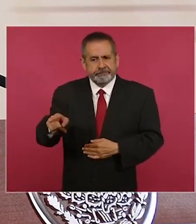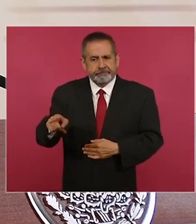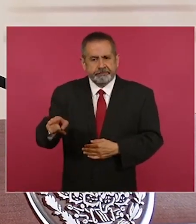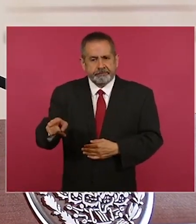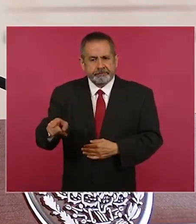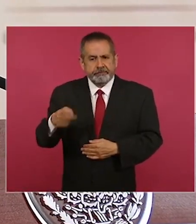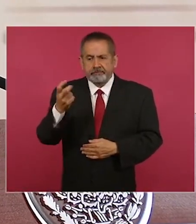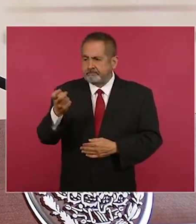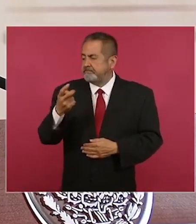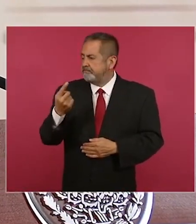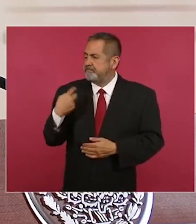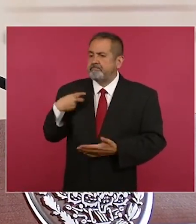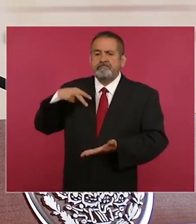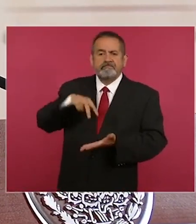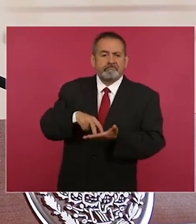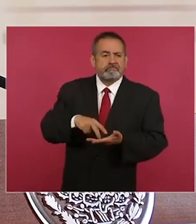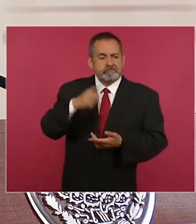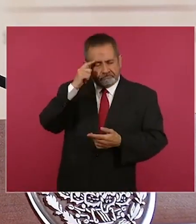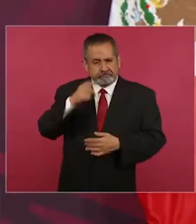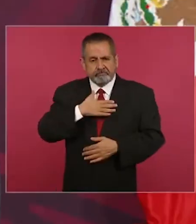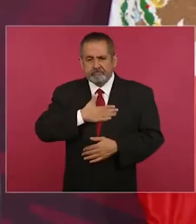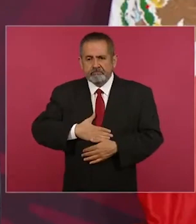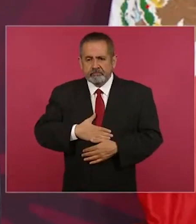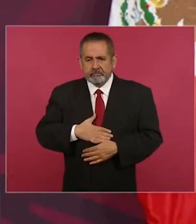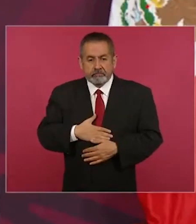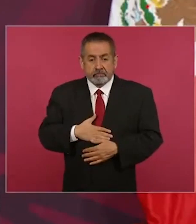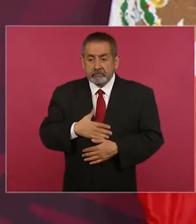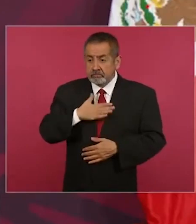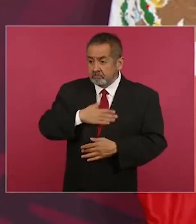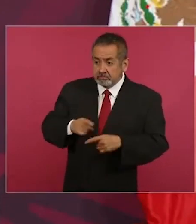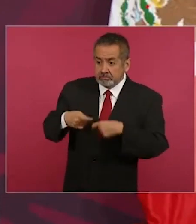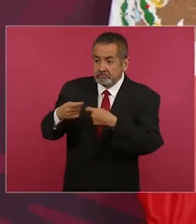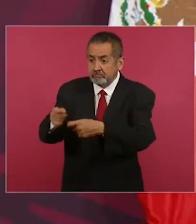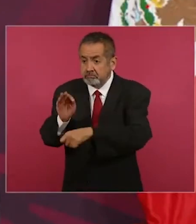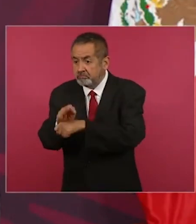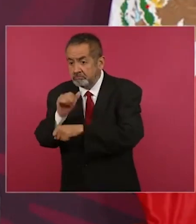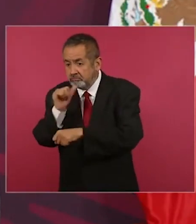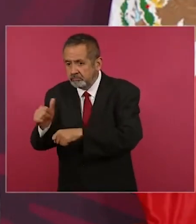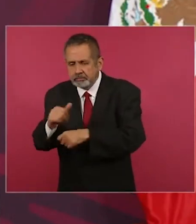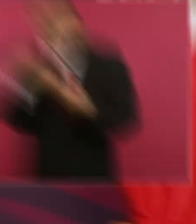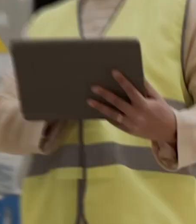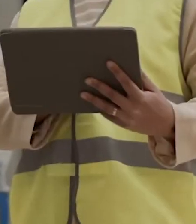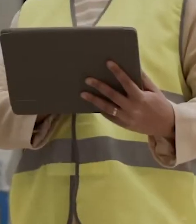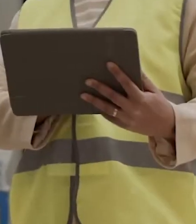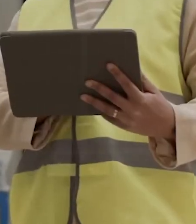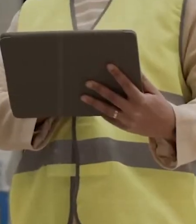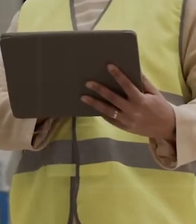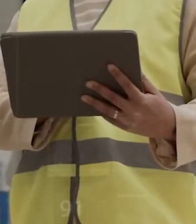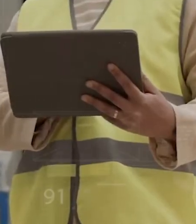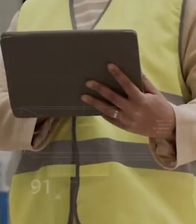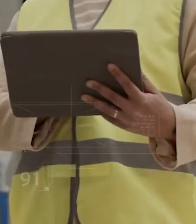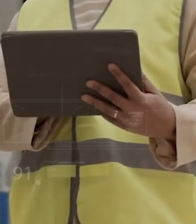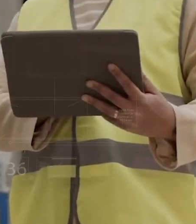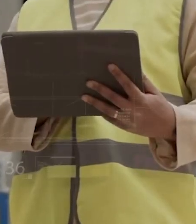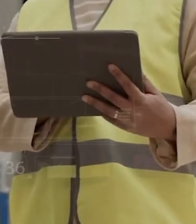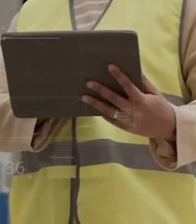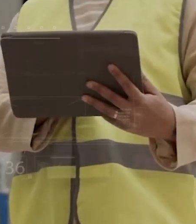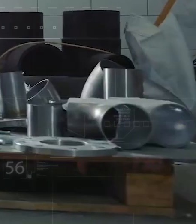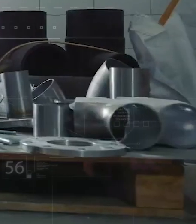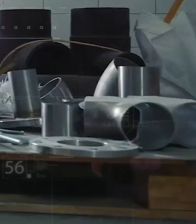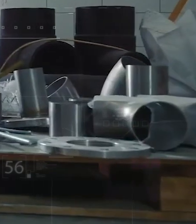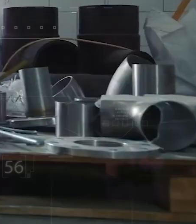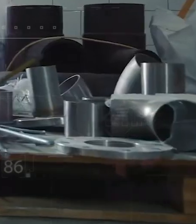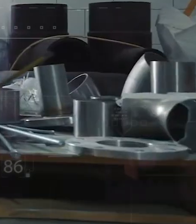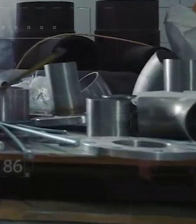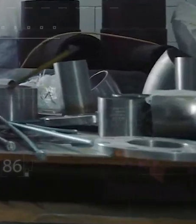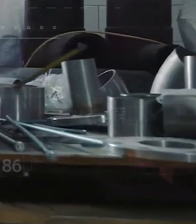Y para eso estamos. Si no, ¿qué caso tiene estar aquí? Hay que entender que mientras menor sea el